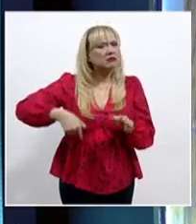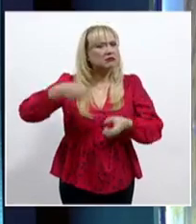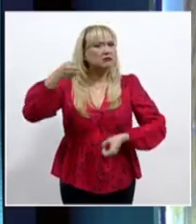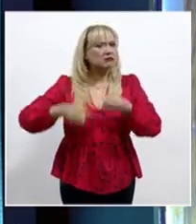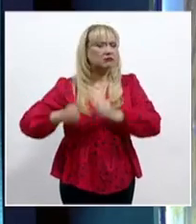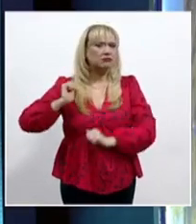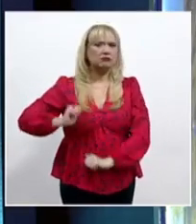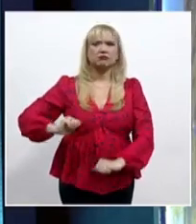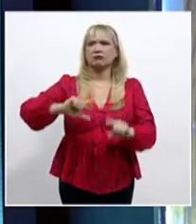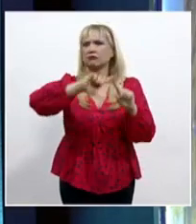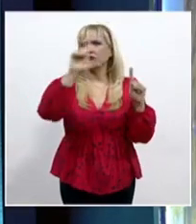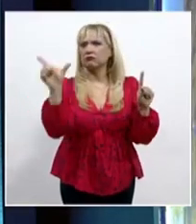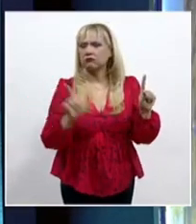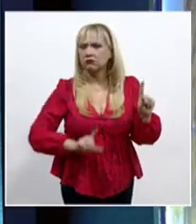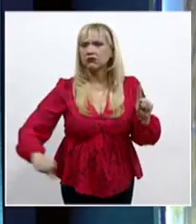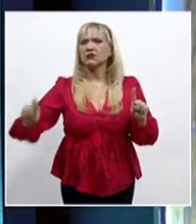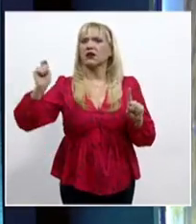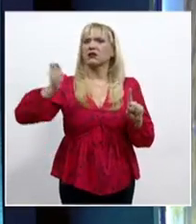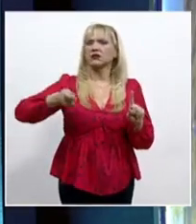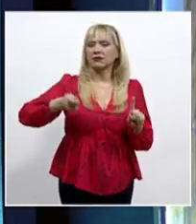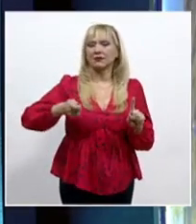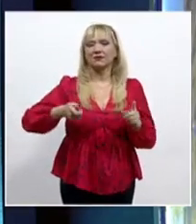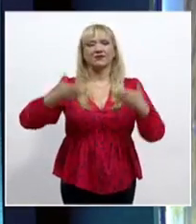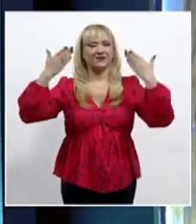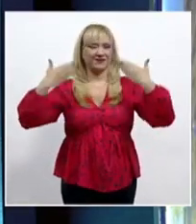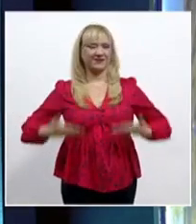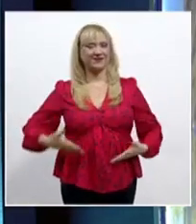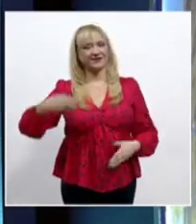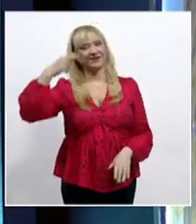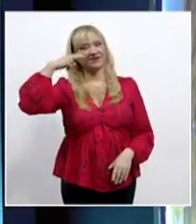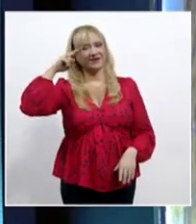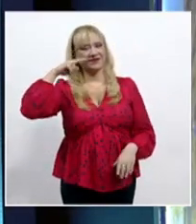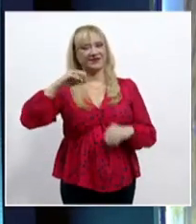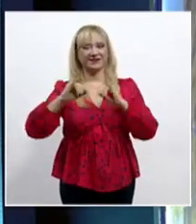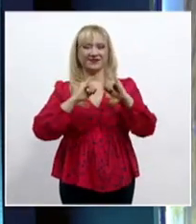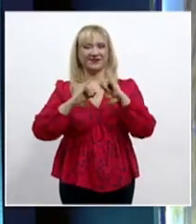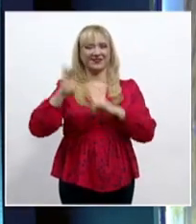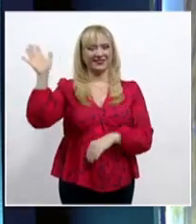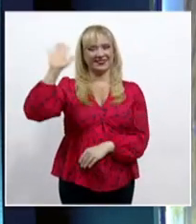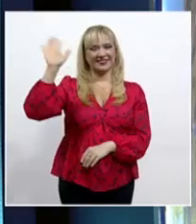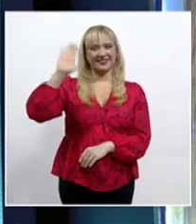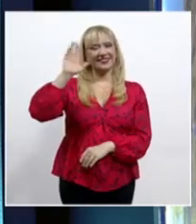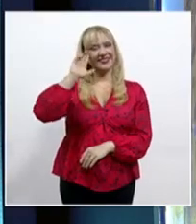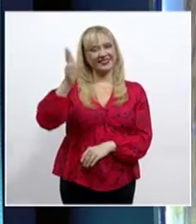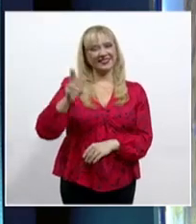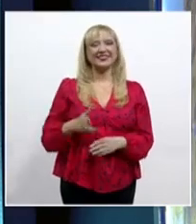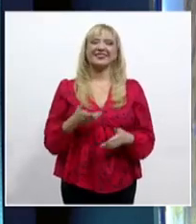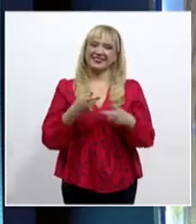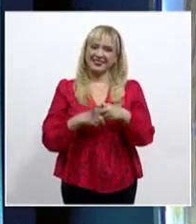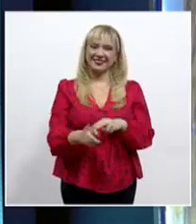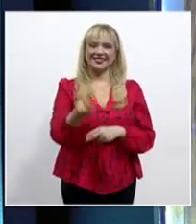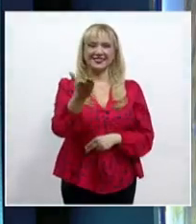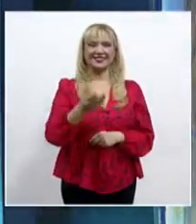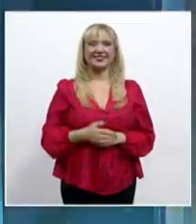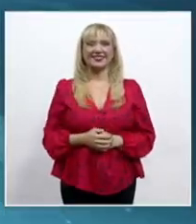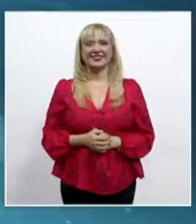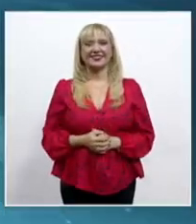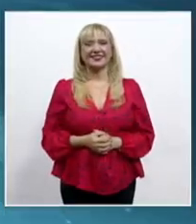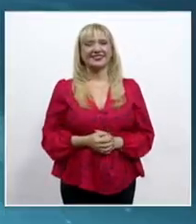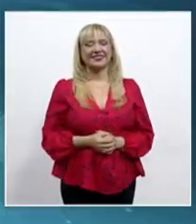mi compañera Nidia Díaz en interpretación en lengua de señas mexicana. Hola, Nidia. Y es así como iniciamos.